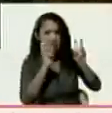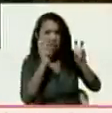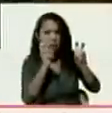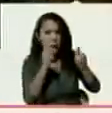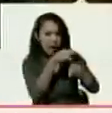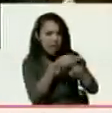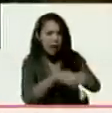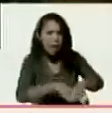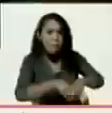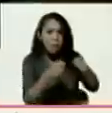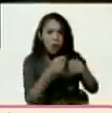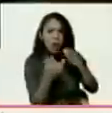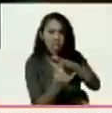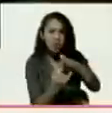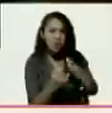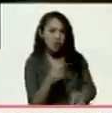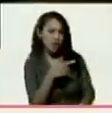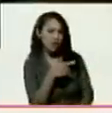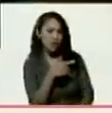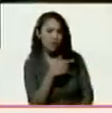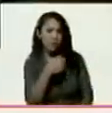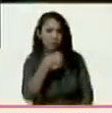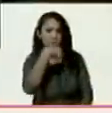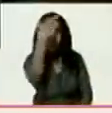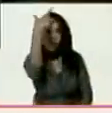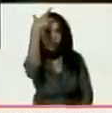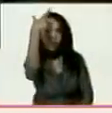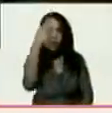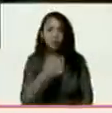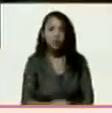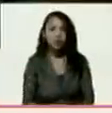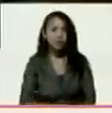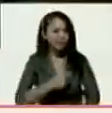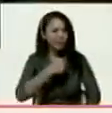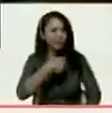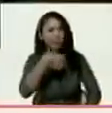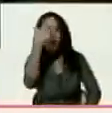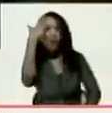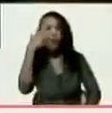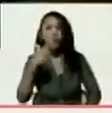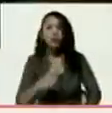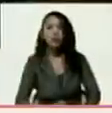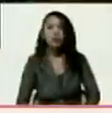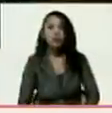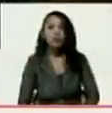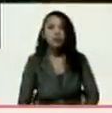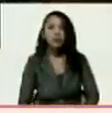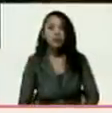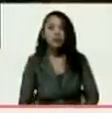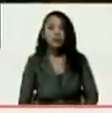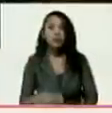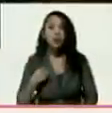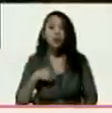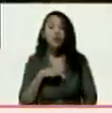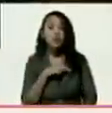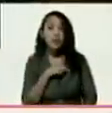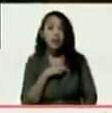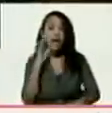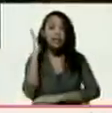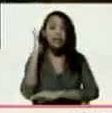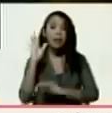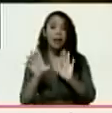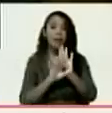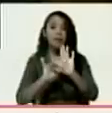destrucción de una institución. ¡Qué pena! ¡Qué pena! Entonces nuestra Asamblea Nacional Constituyente con